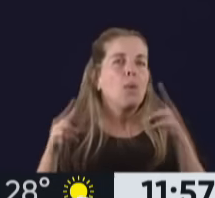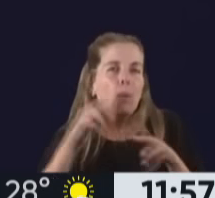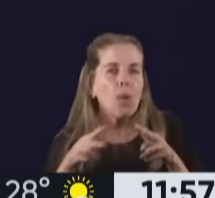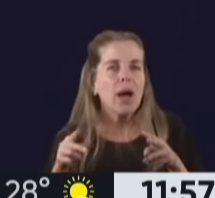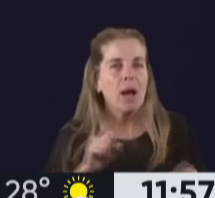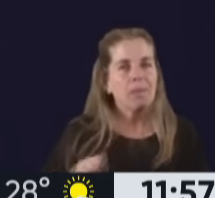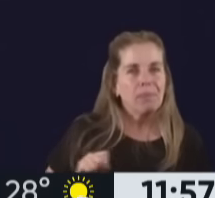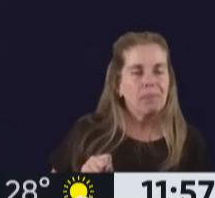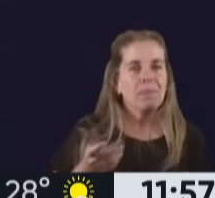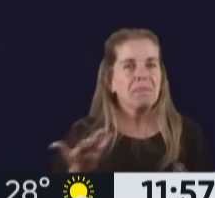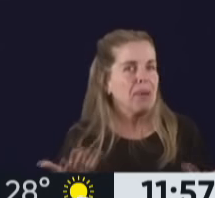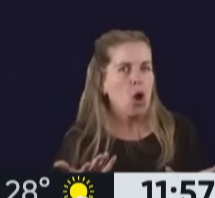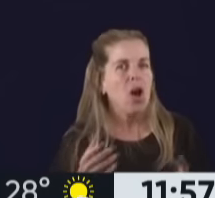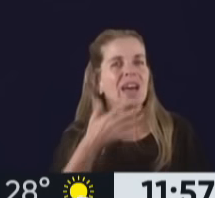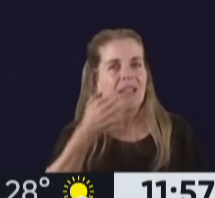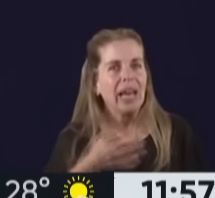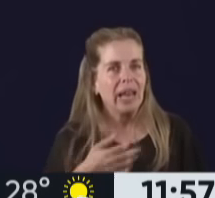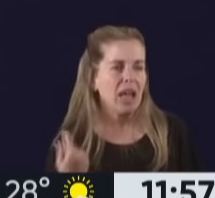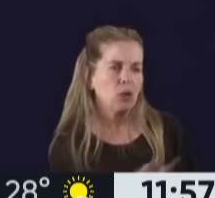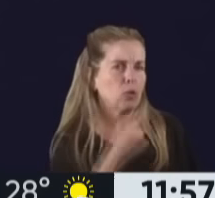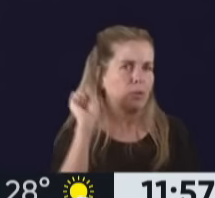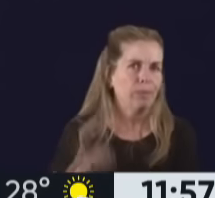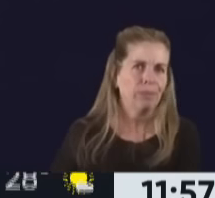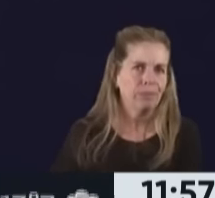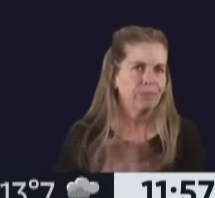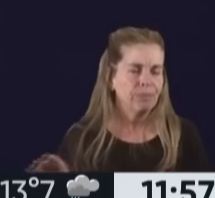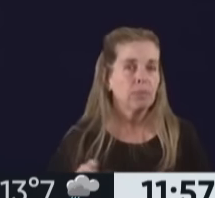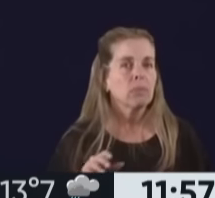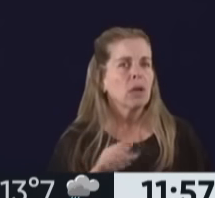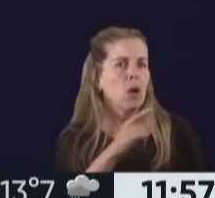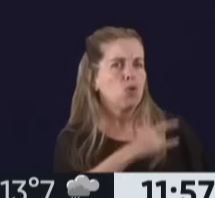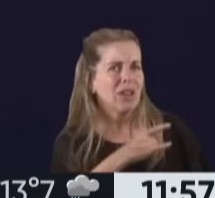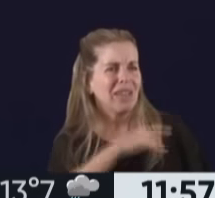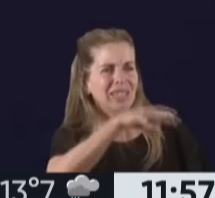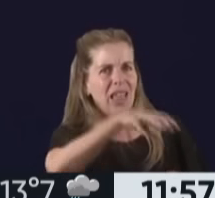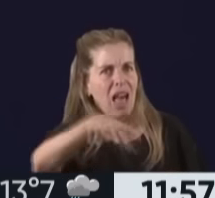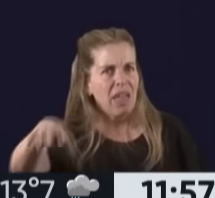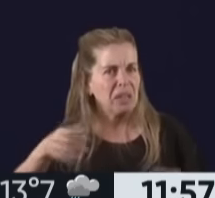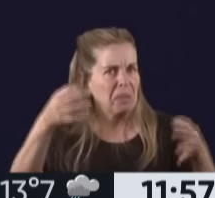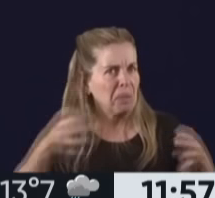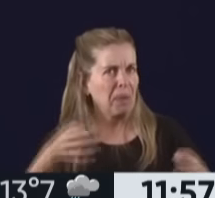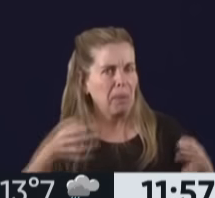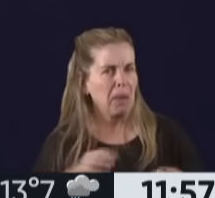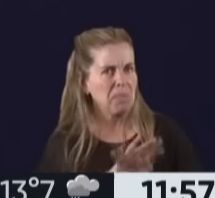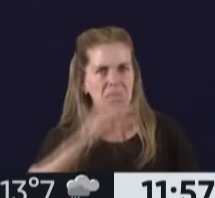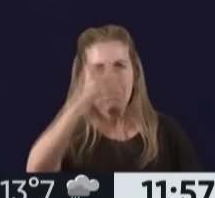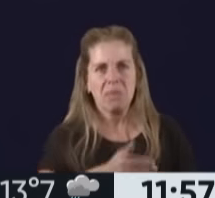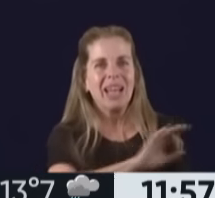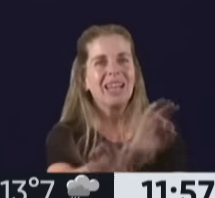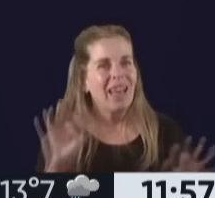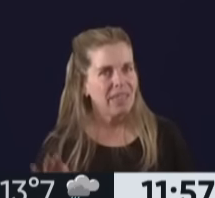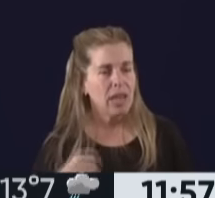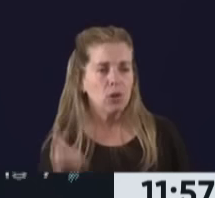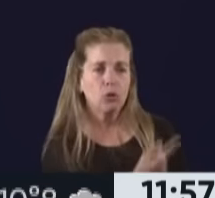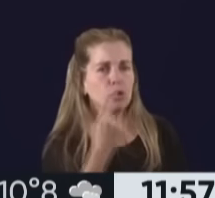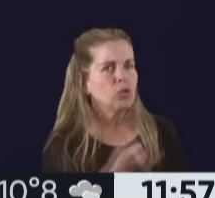opinión pública. Pero la verdad es que no le prestamos atención, ¿no? Las universidades no están en riesgo, no van a estar en riesgo nunca y siempre vamos a